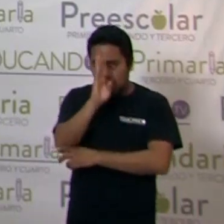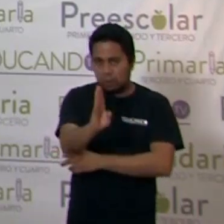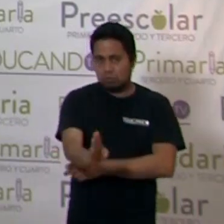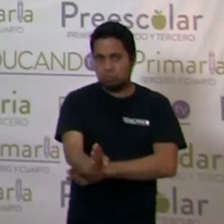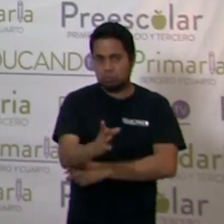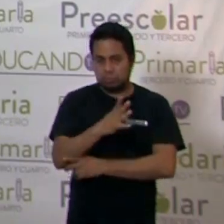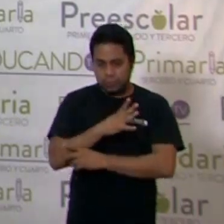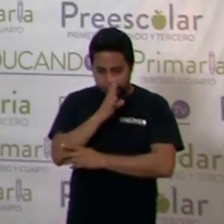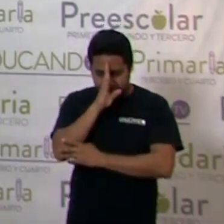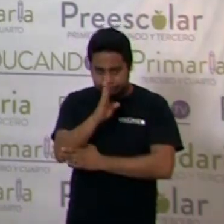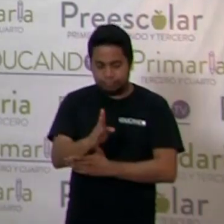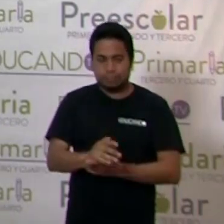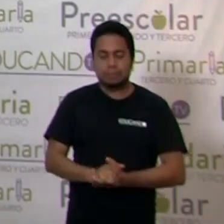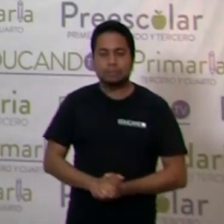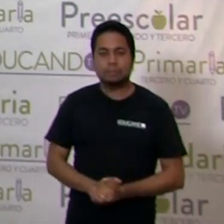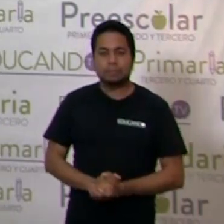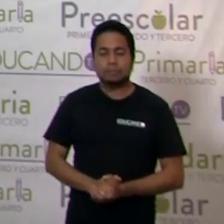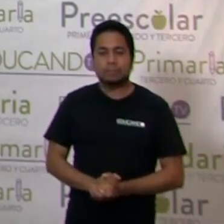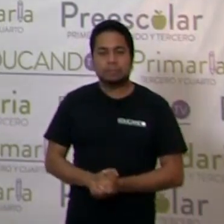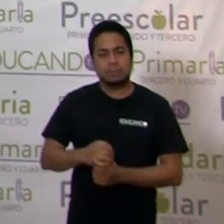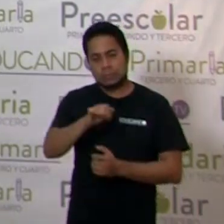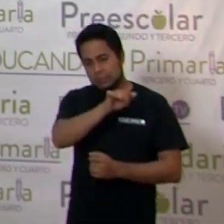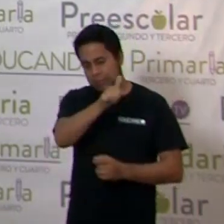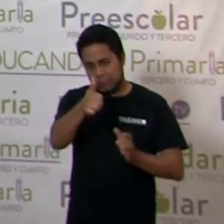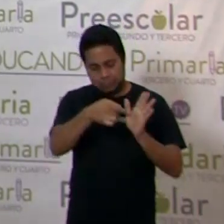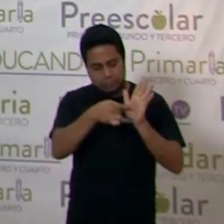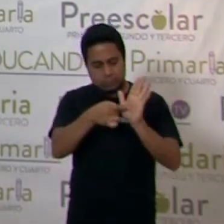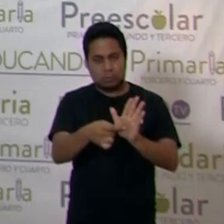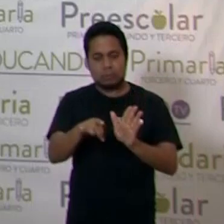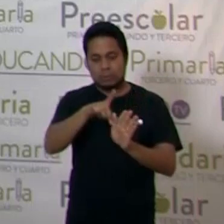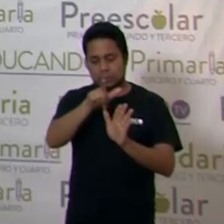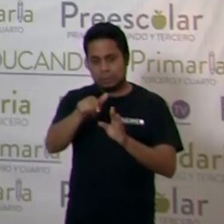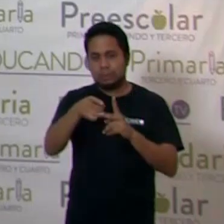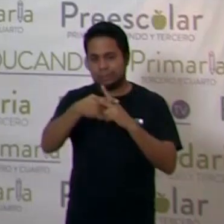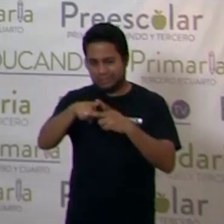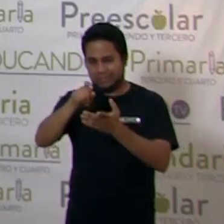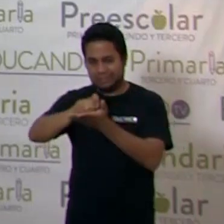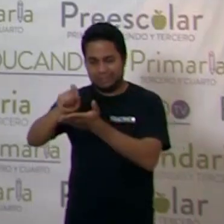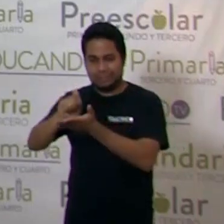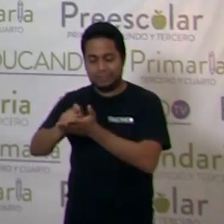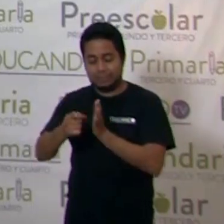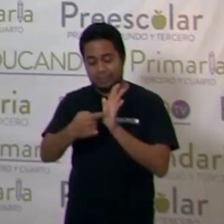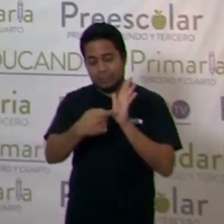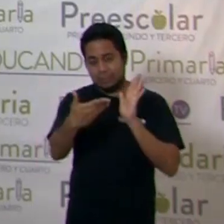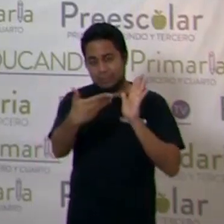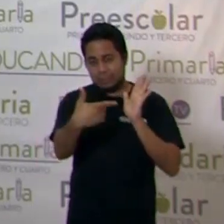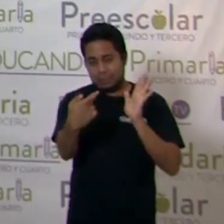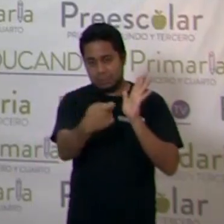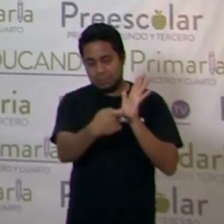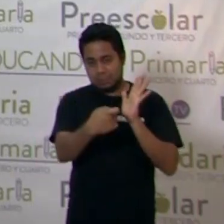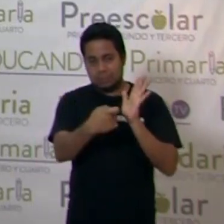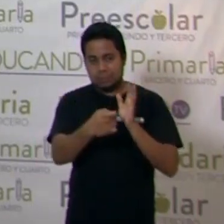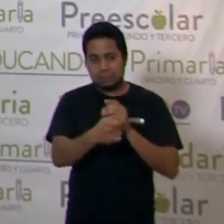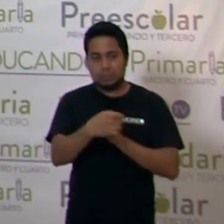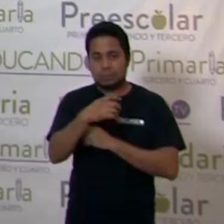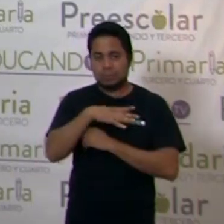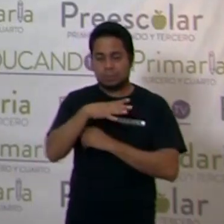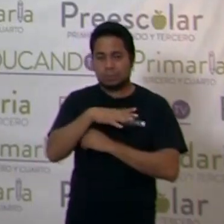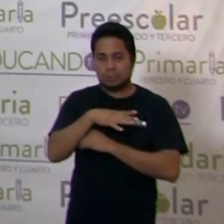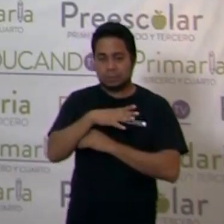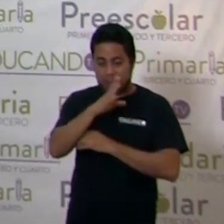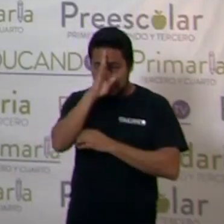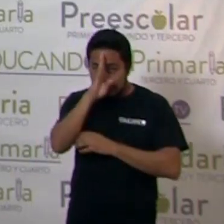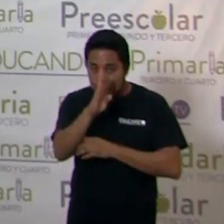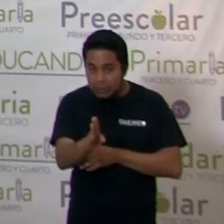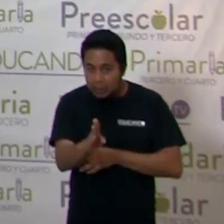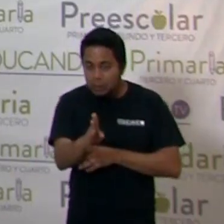rectos te voy a presentar otra y ya vamos a empezar a trabajar Esta es una es un lado no no es